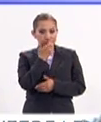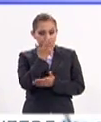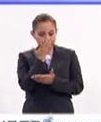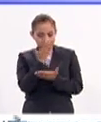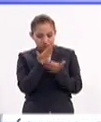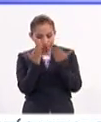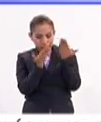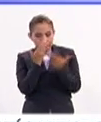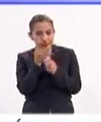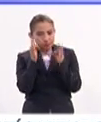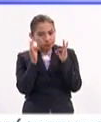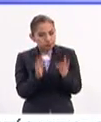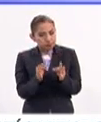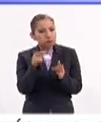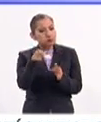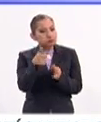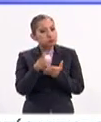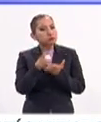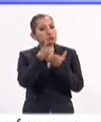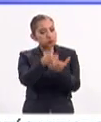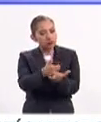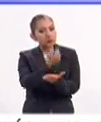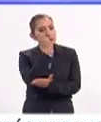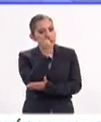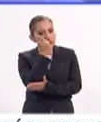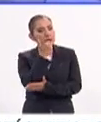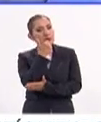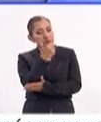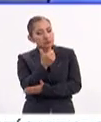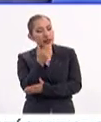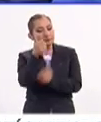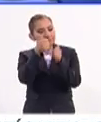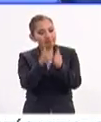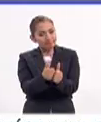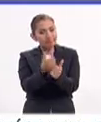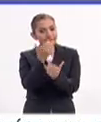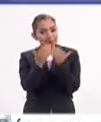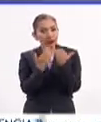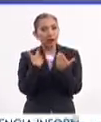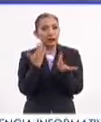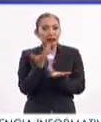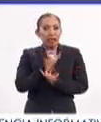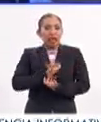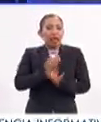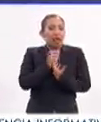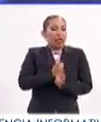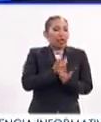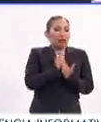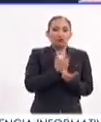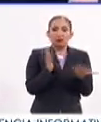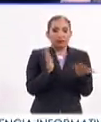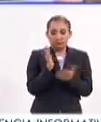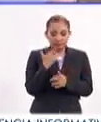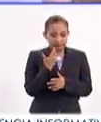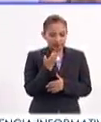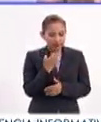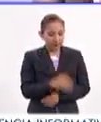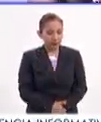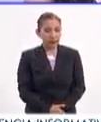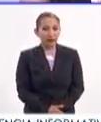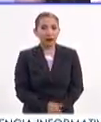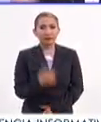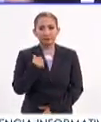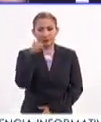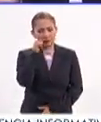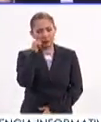estudio favorables, eso le va a permitir al alumno tener una mejor permanencia. No sentirse abrumado, ¿no? Exactamente. Por la escuela. Claro, a mí